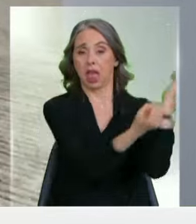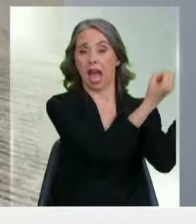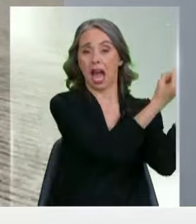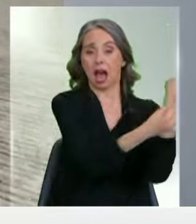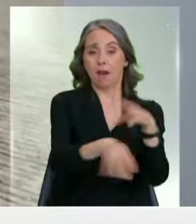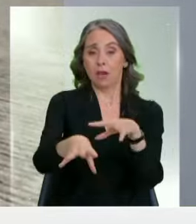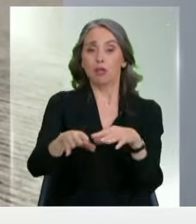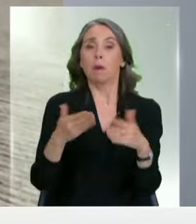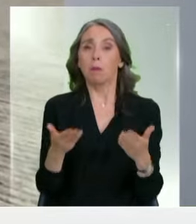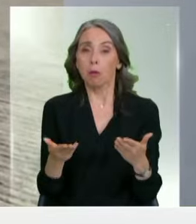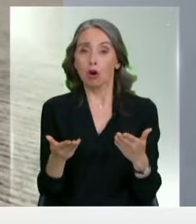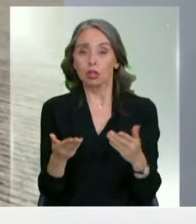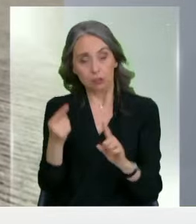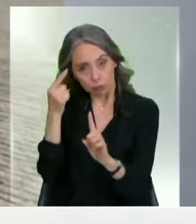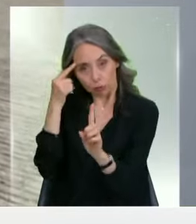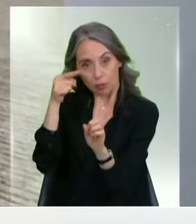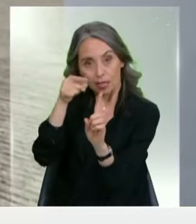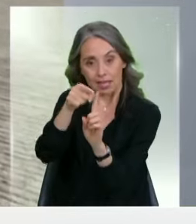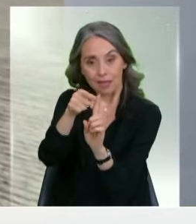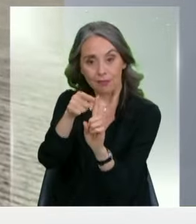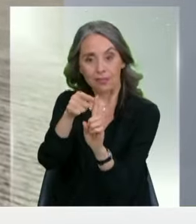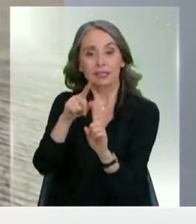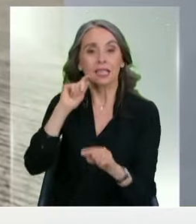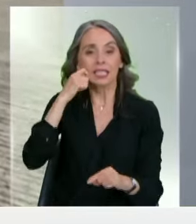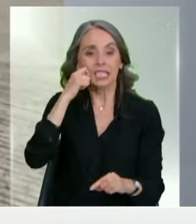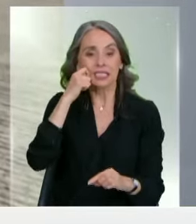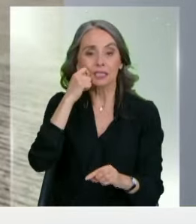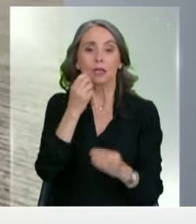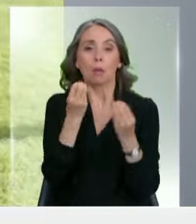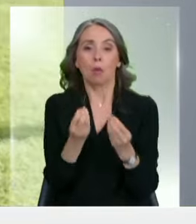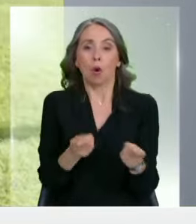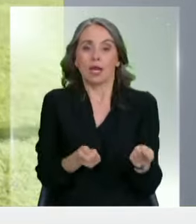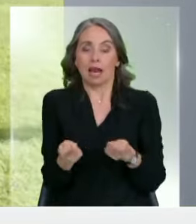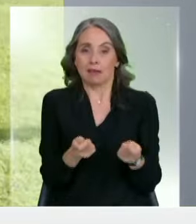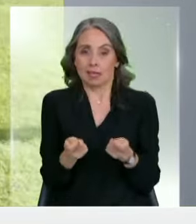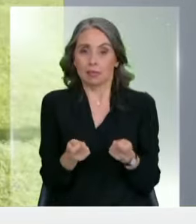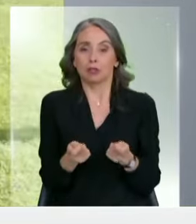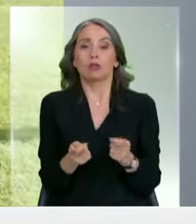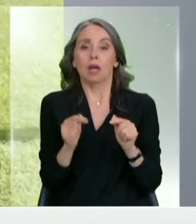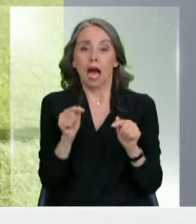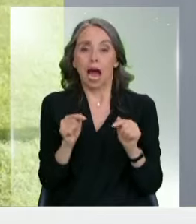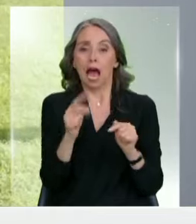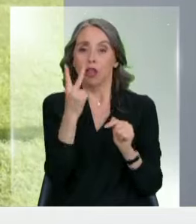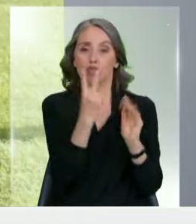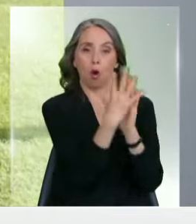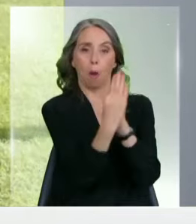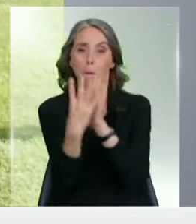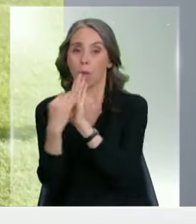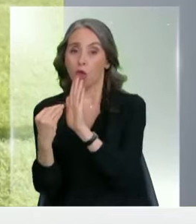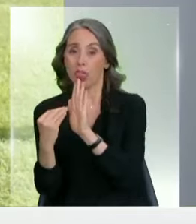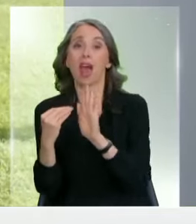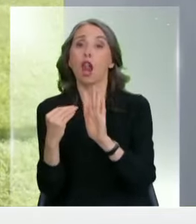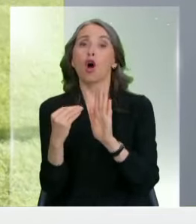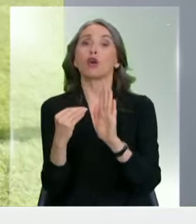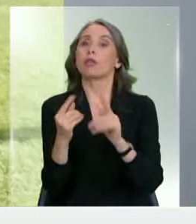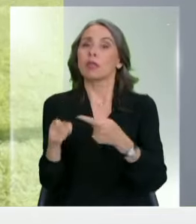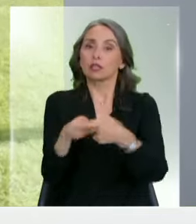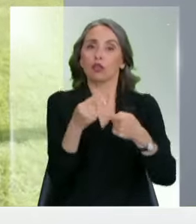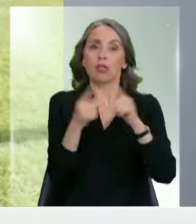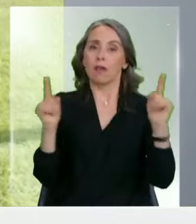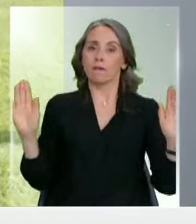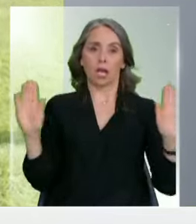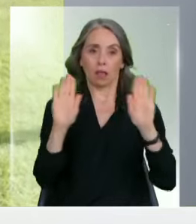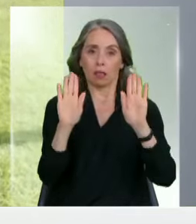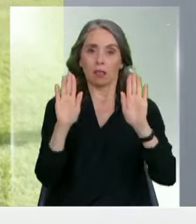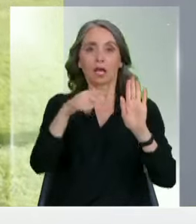abandonada, y por eso vamos a poner el énfasis en lo que implica la buena gestión. Lo que está en juego son dos modelos de sociedad muy distintas.